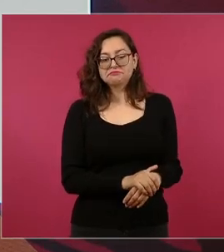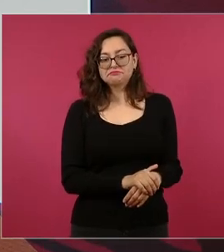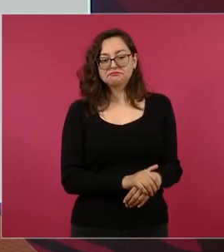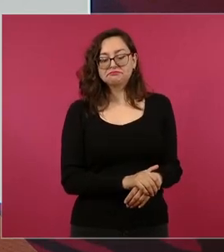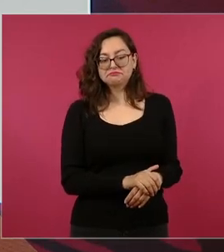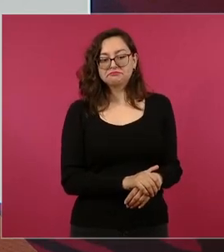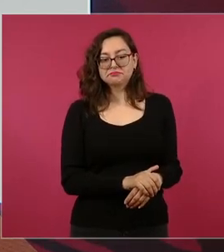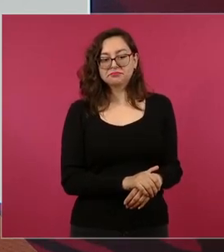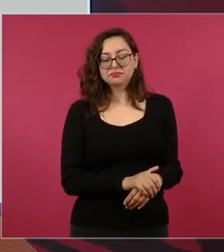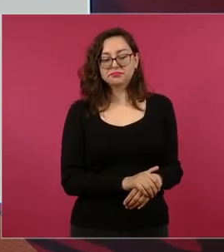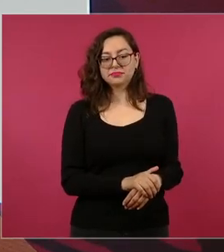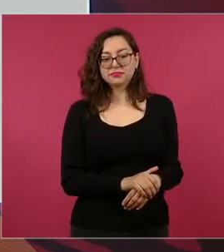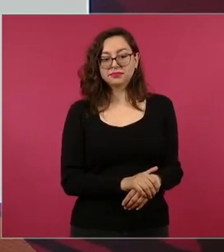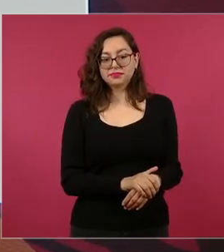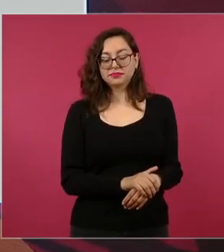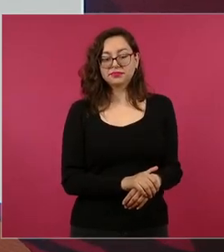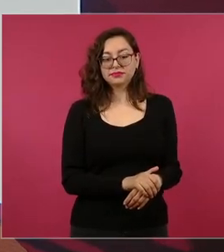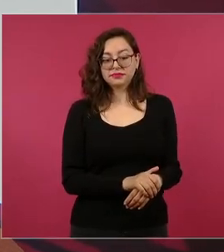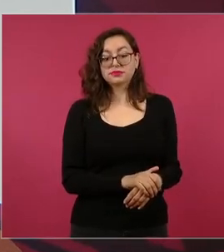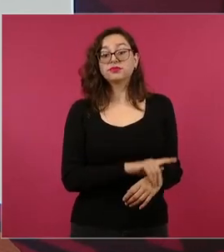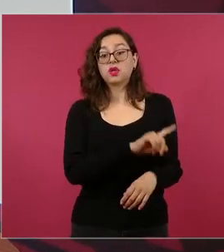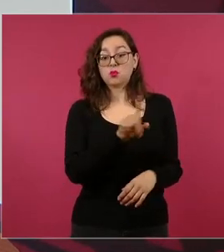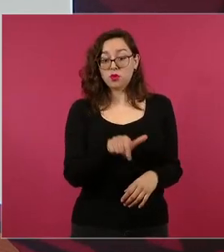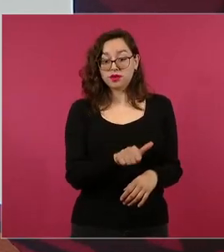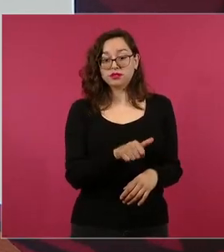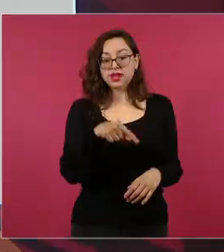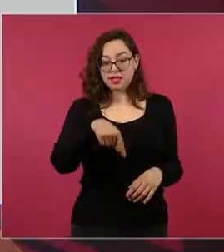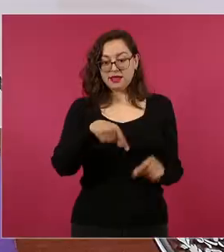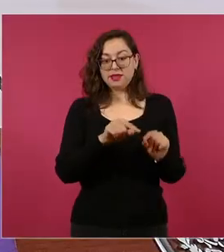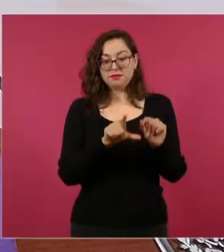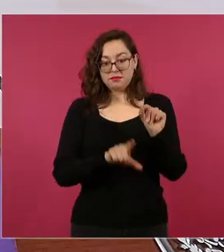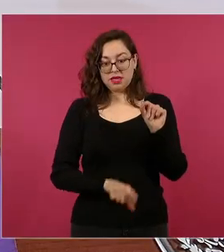Y y luego vino aquí.